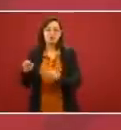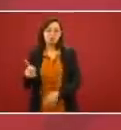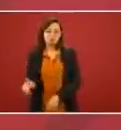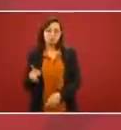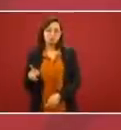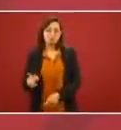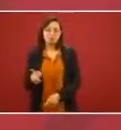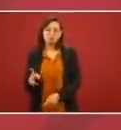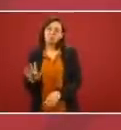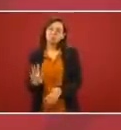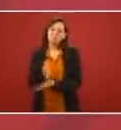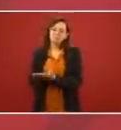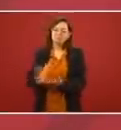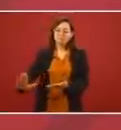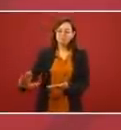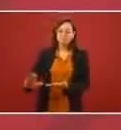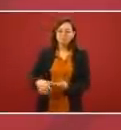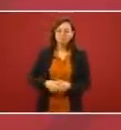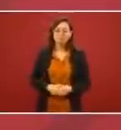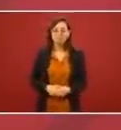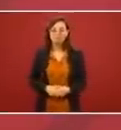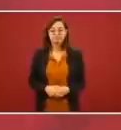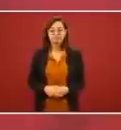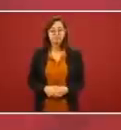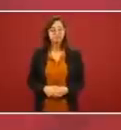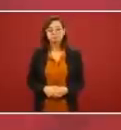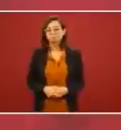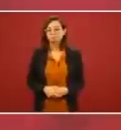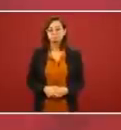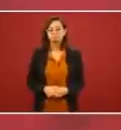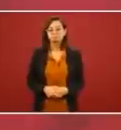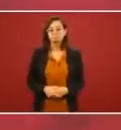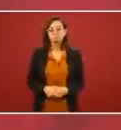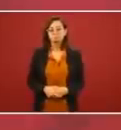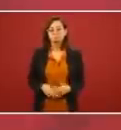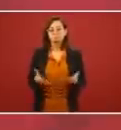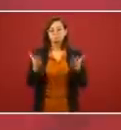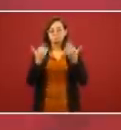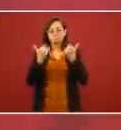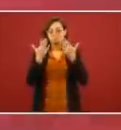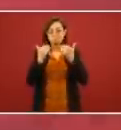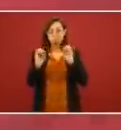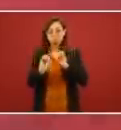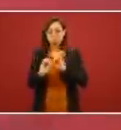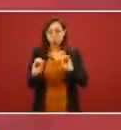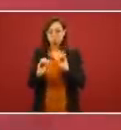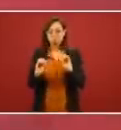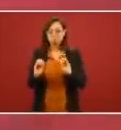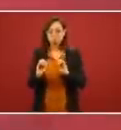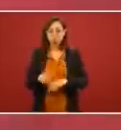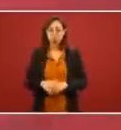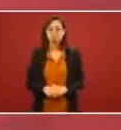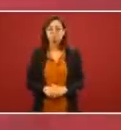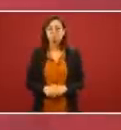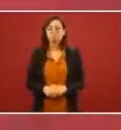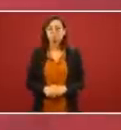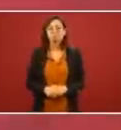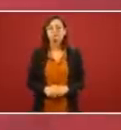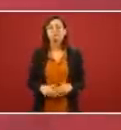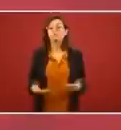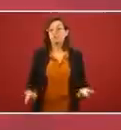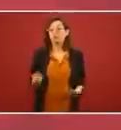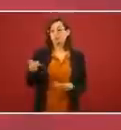Entonces, no hay nada, absolutamente. En el caso de esta